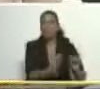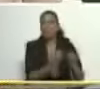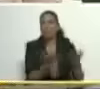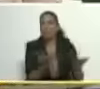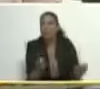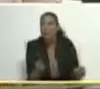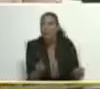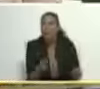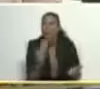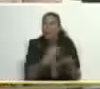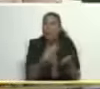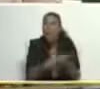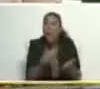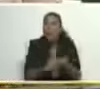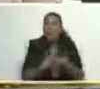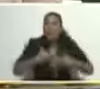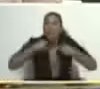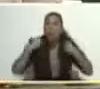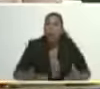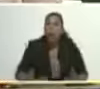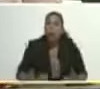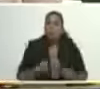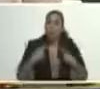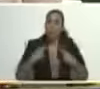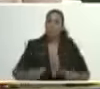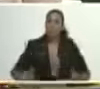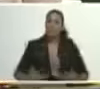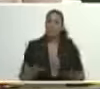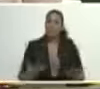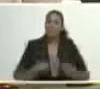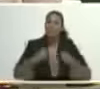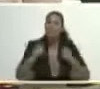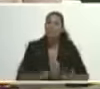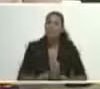Pero esta es la prueba de fuego de la humanidad.